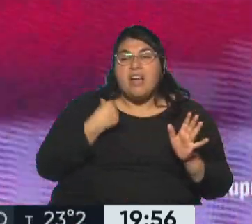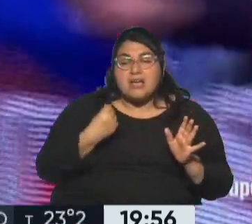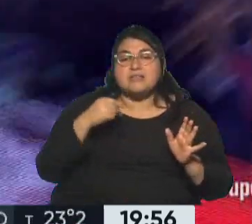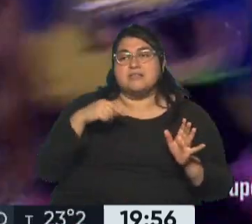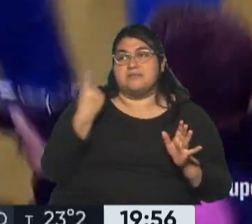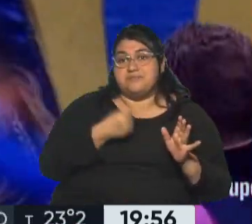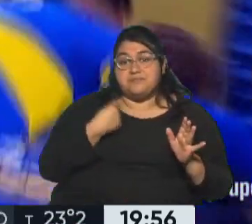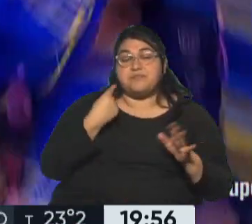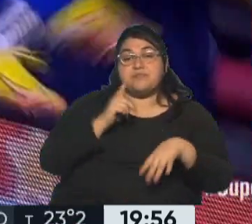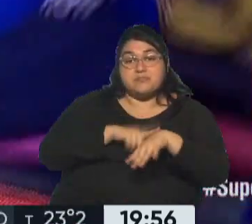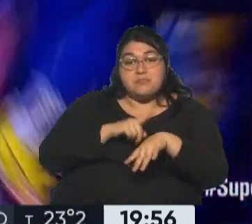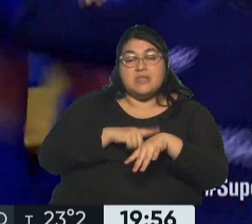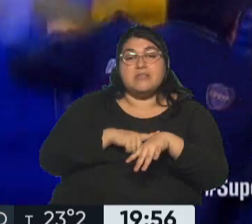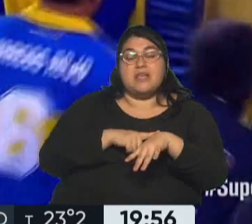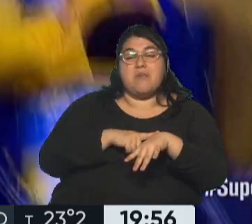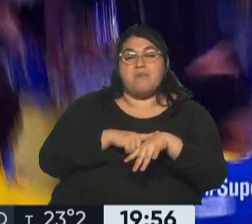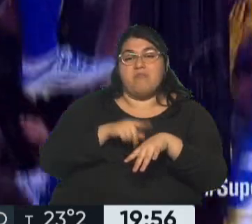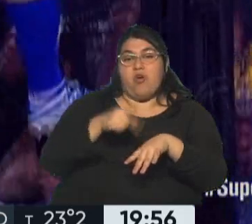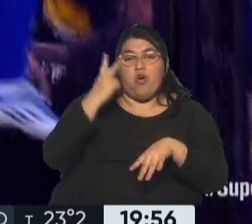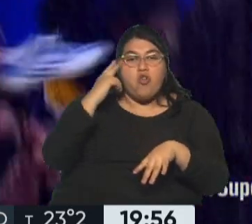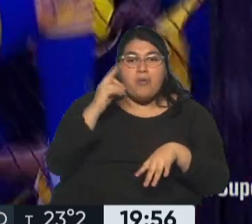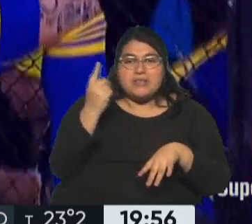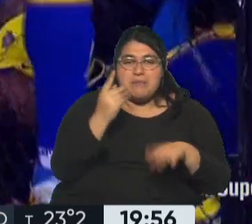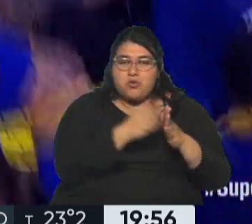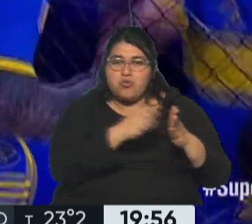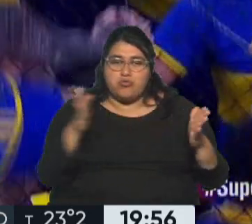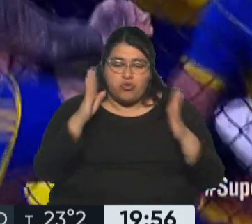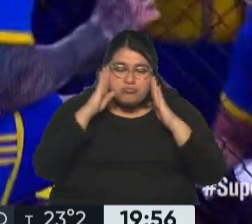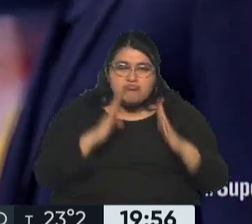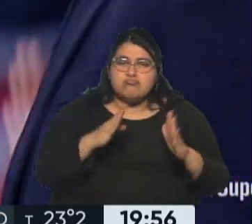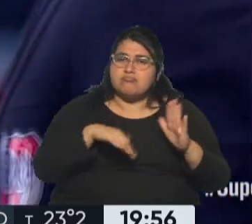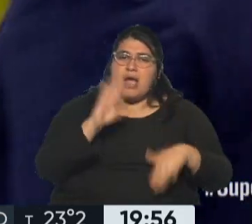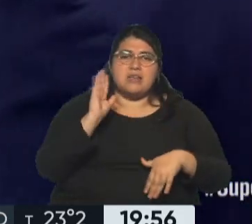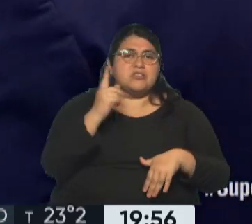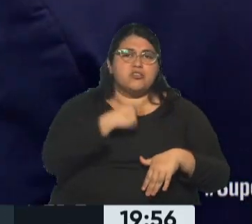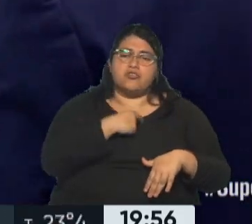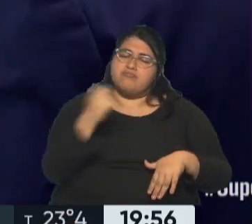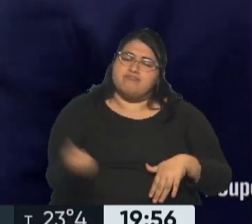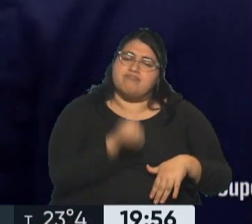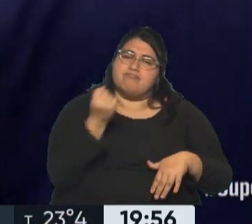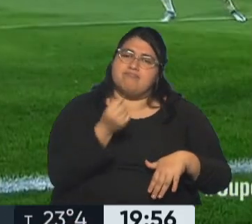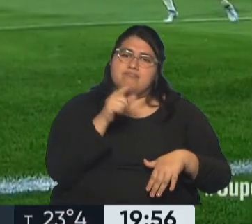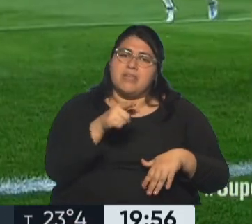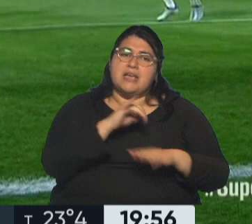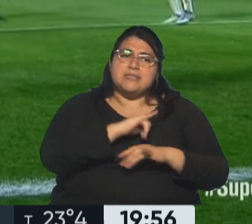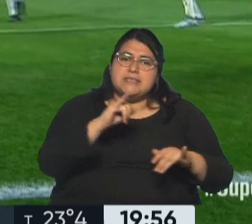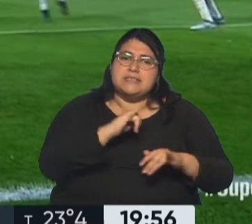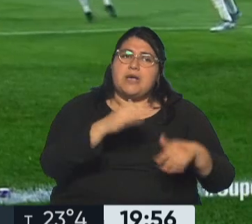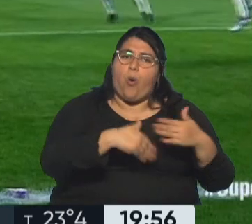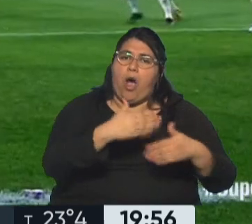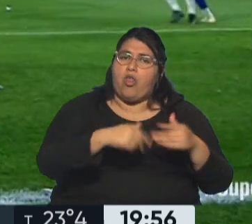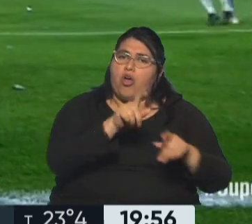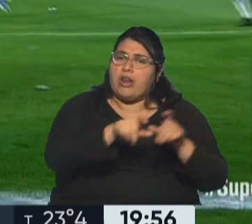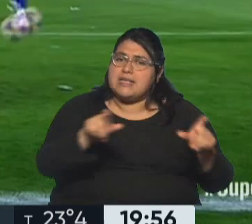a hacer durante estos 90 minutos. Convencidísimo lo que queríamos, convencer a todos los jugadores de lo que queríamos